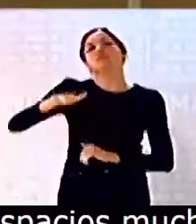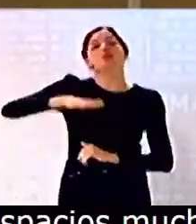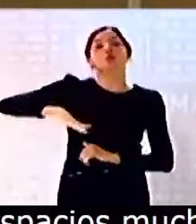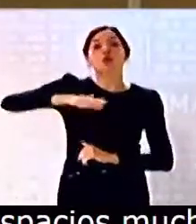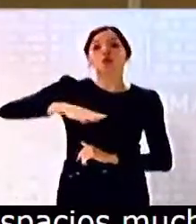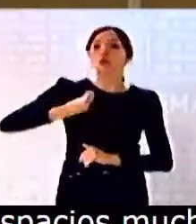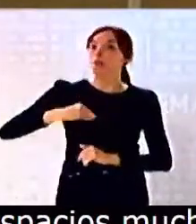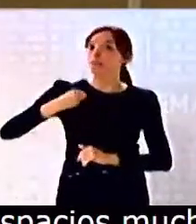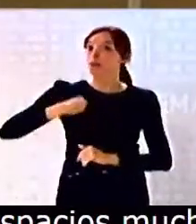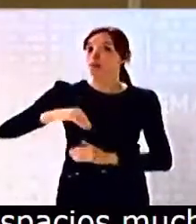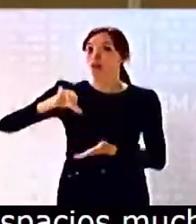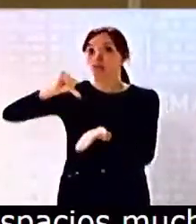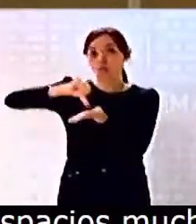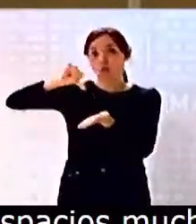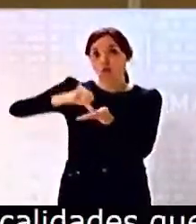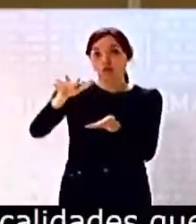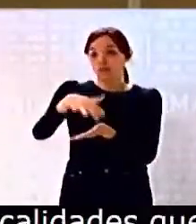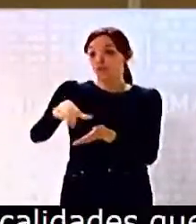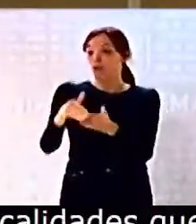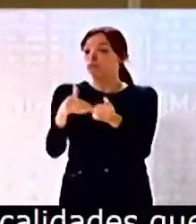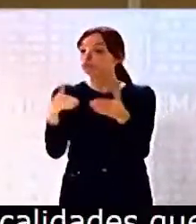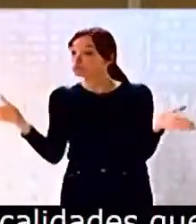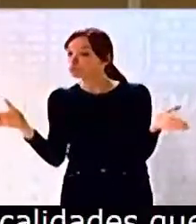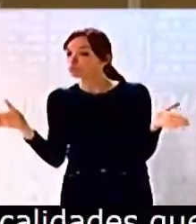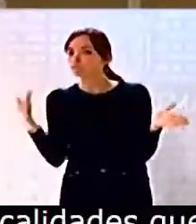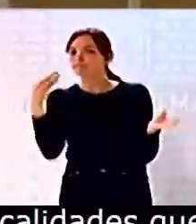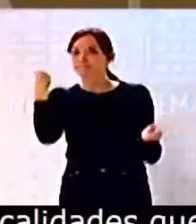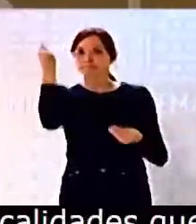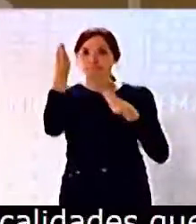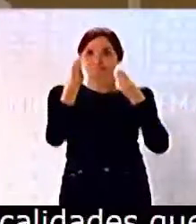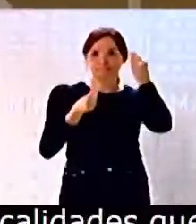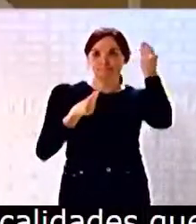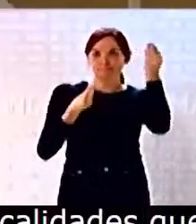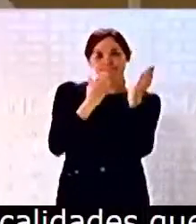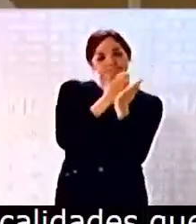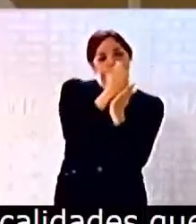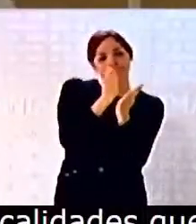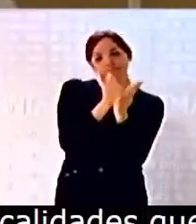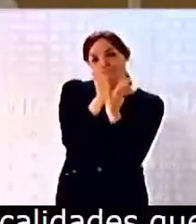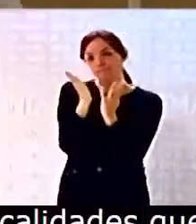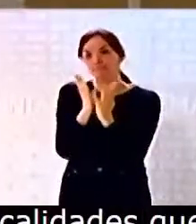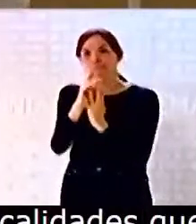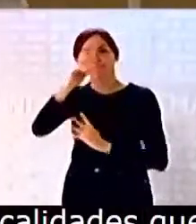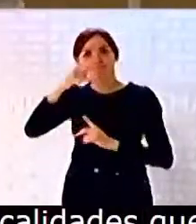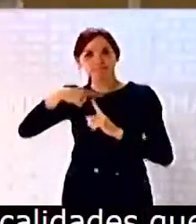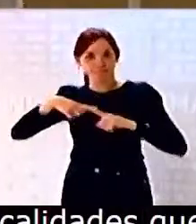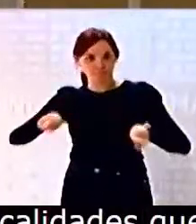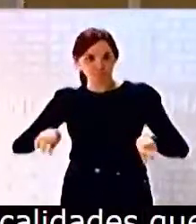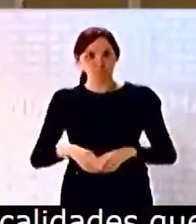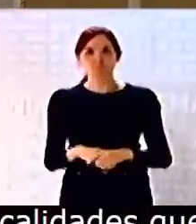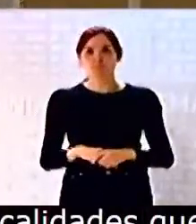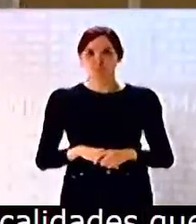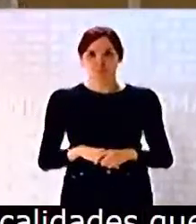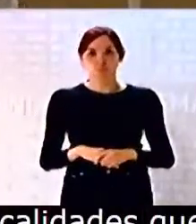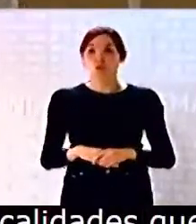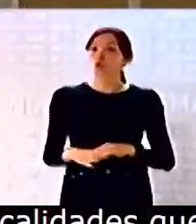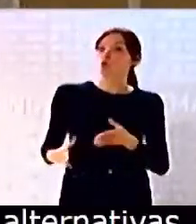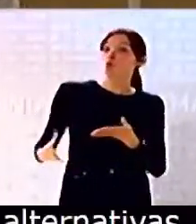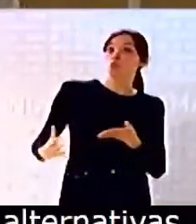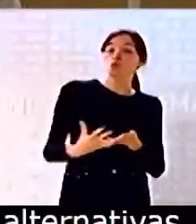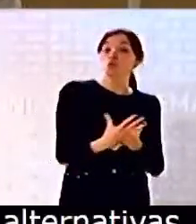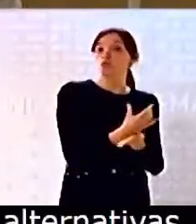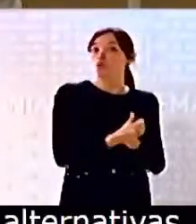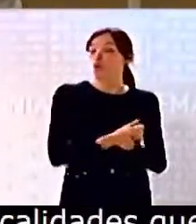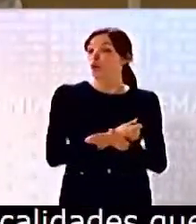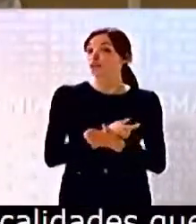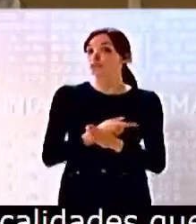localidades que tenemos espacios grandes, estamos barajando distintas alternativas. Todas ellas tienen que cumplir